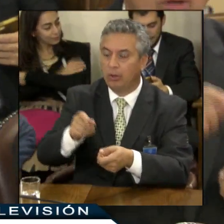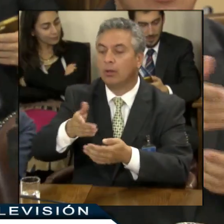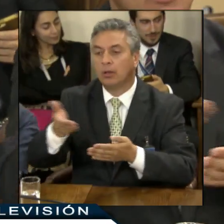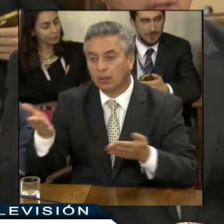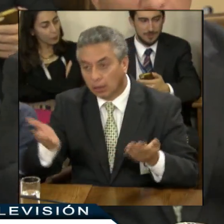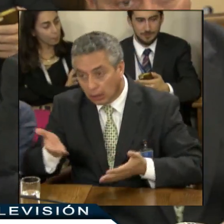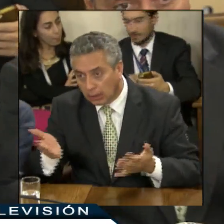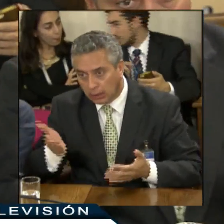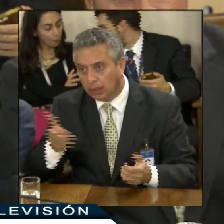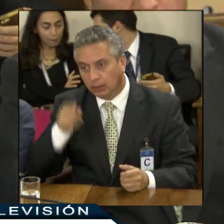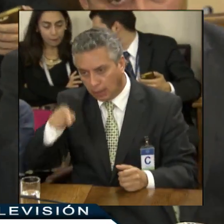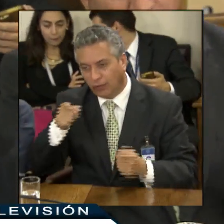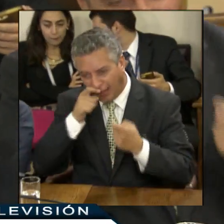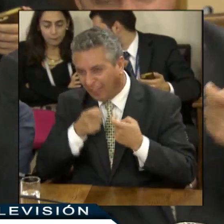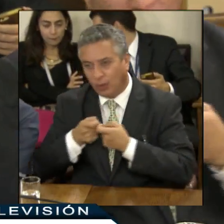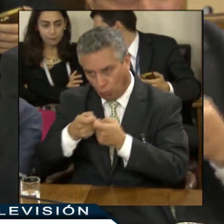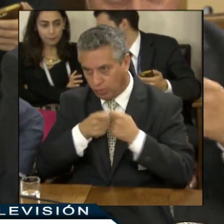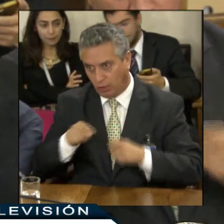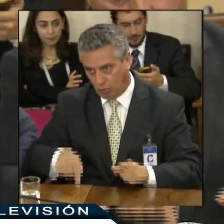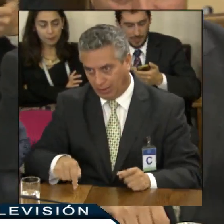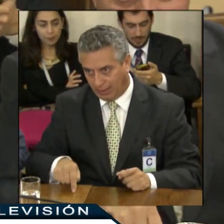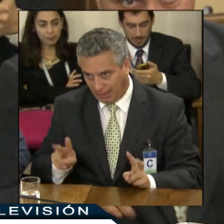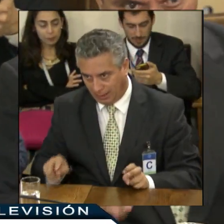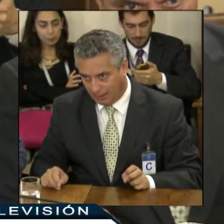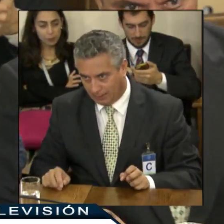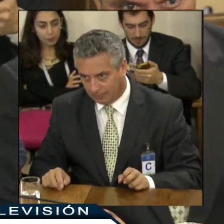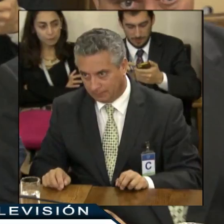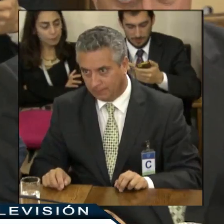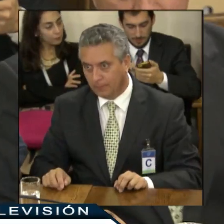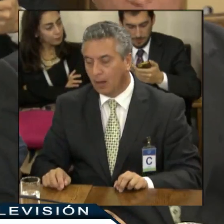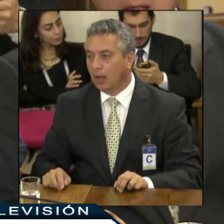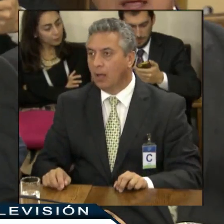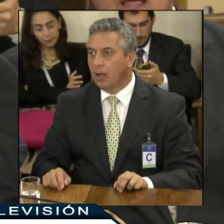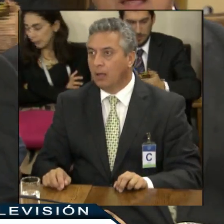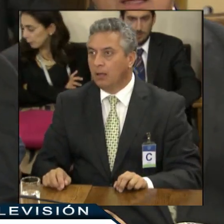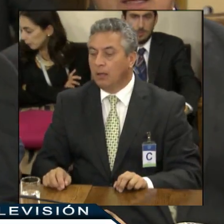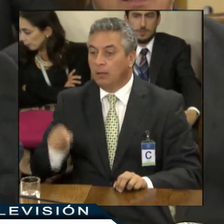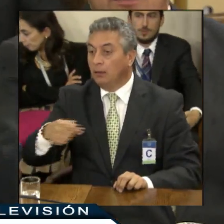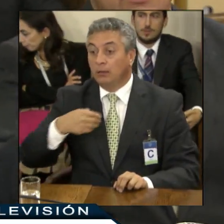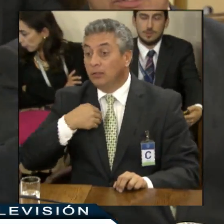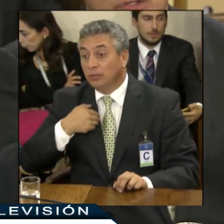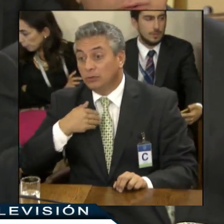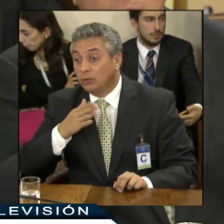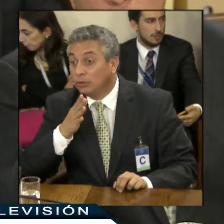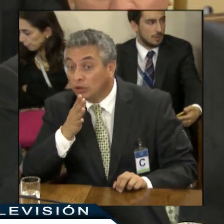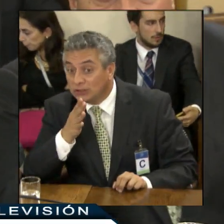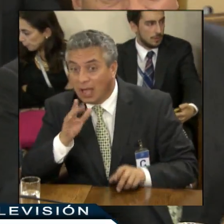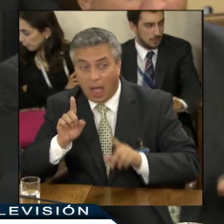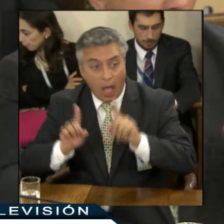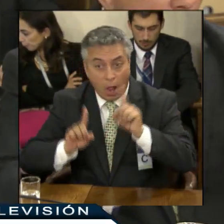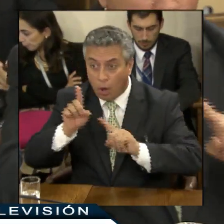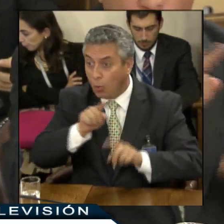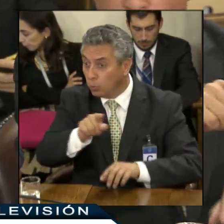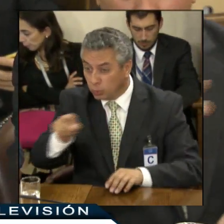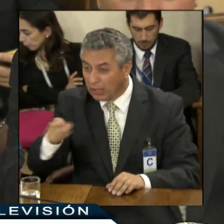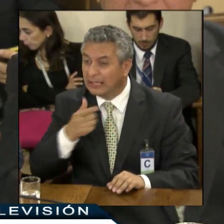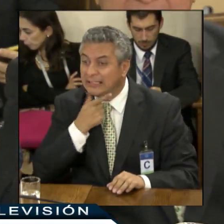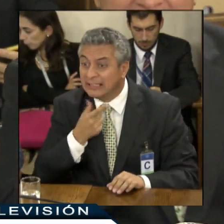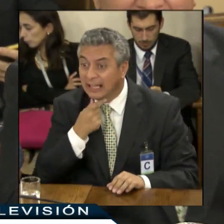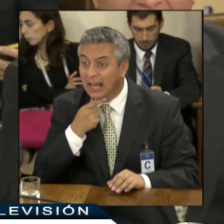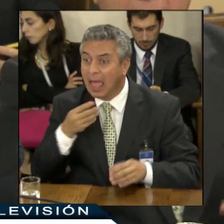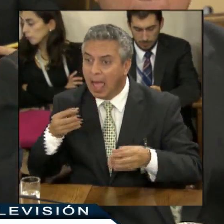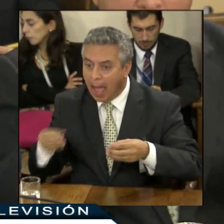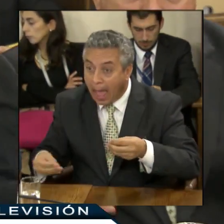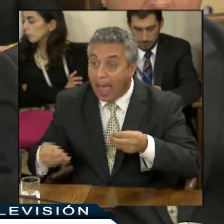fin de lo que hemos discutido acá ya eh yo no sé si alguno de ustedes quiere agregar